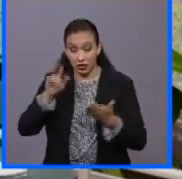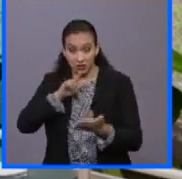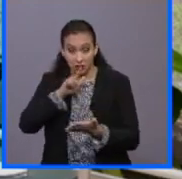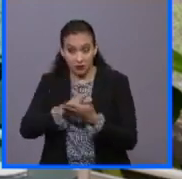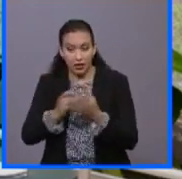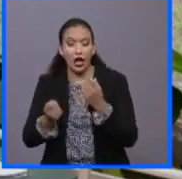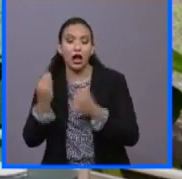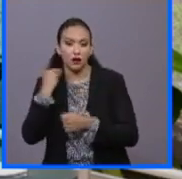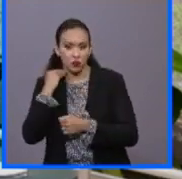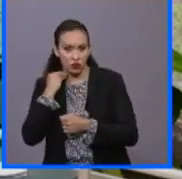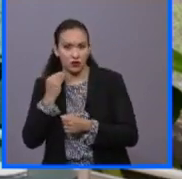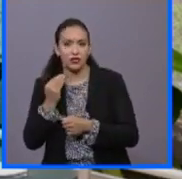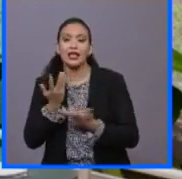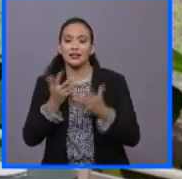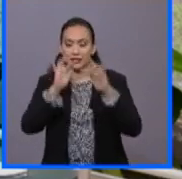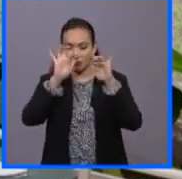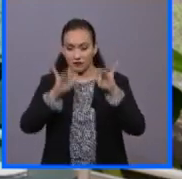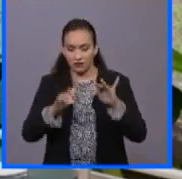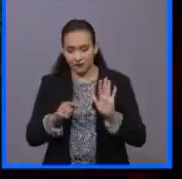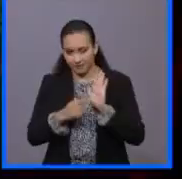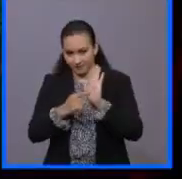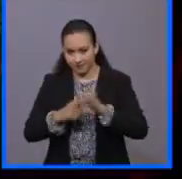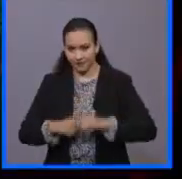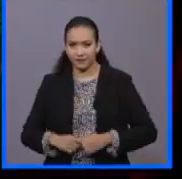abogados en un informe independiente.